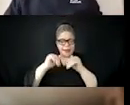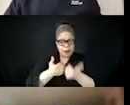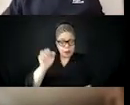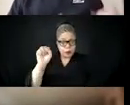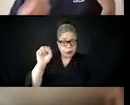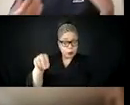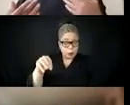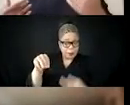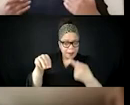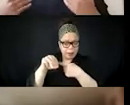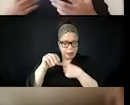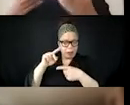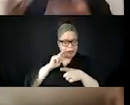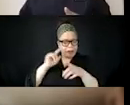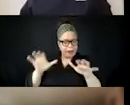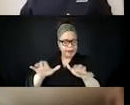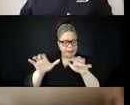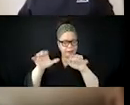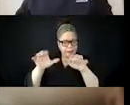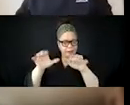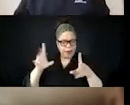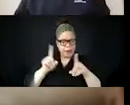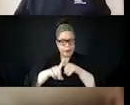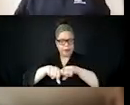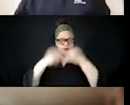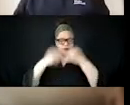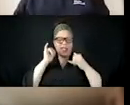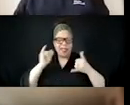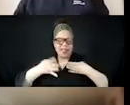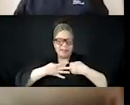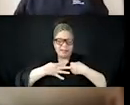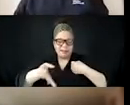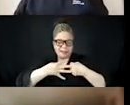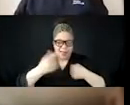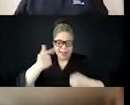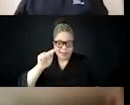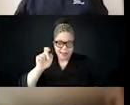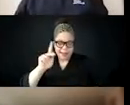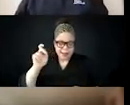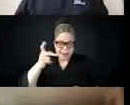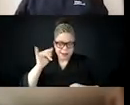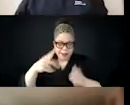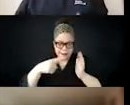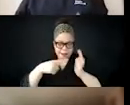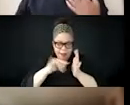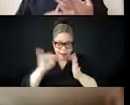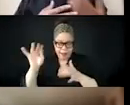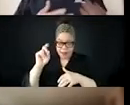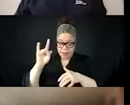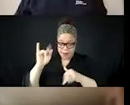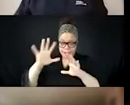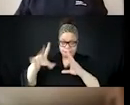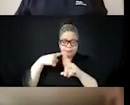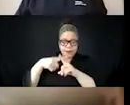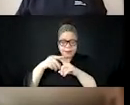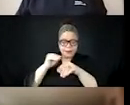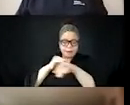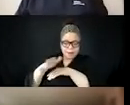creo que eso tiene aspecto de que tiene es algo positivo y también algo negativo